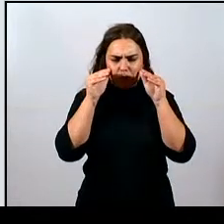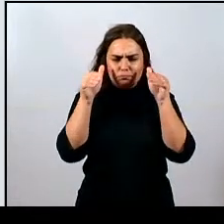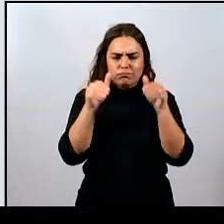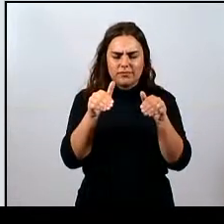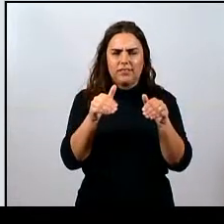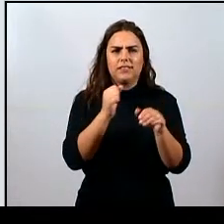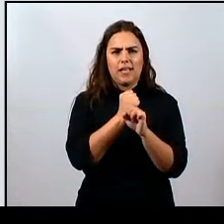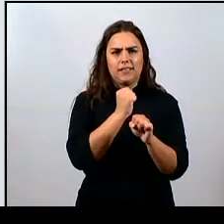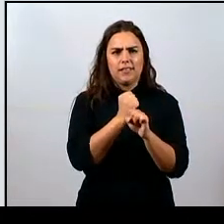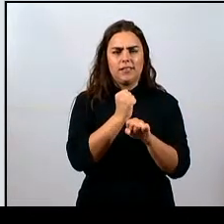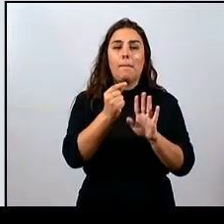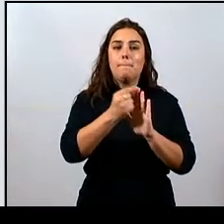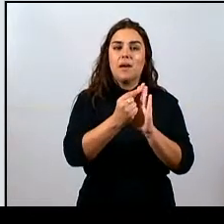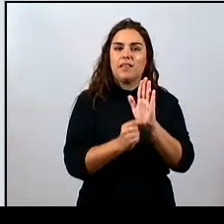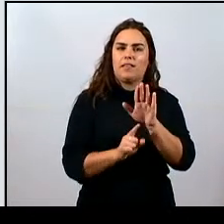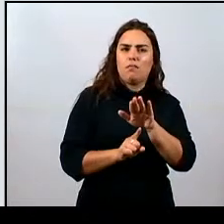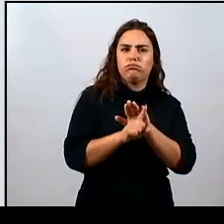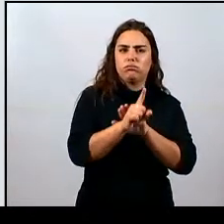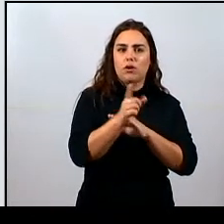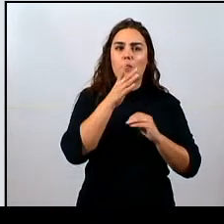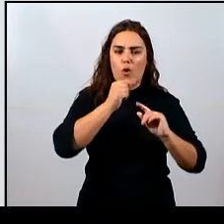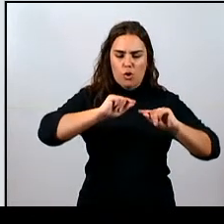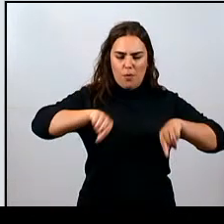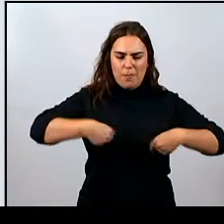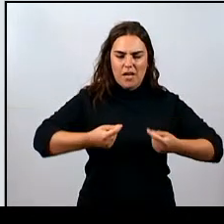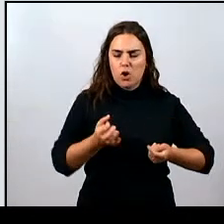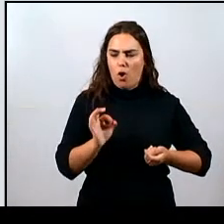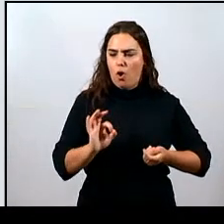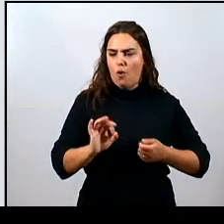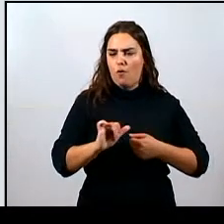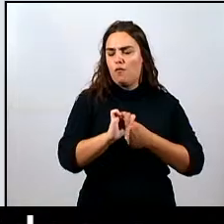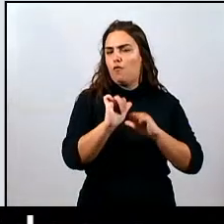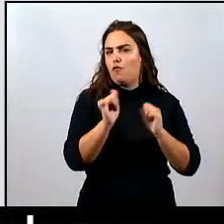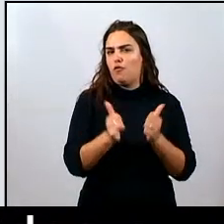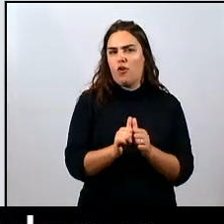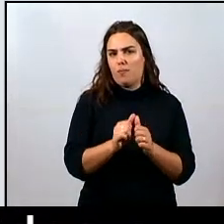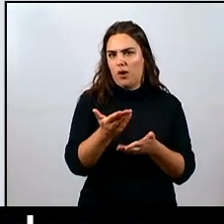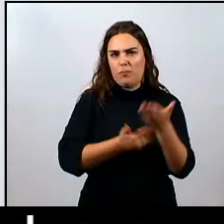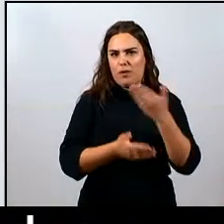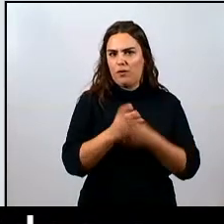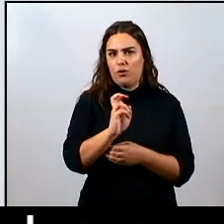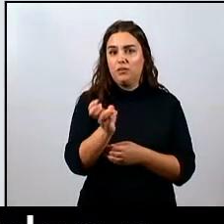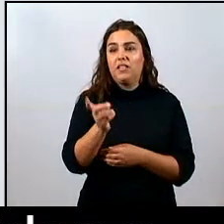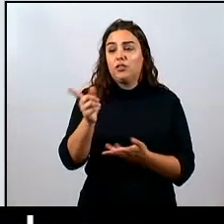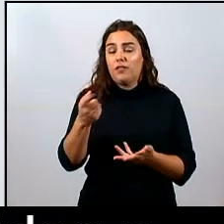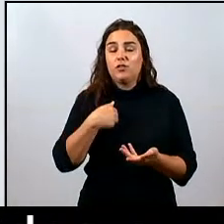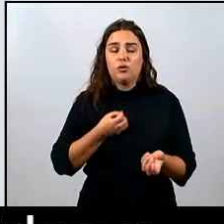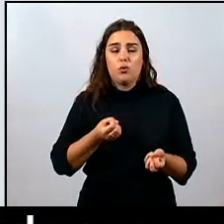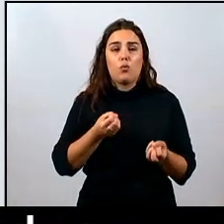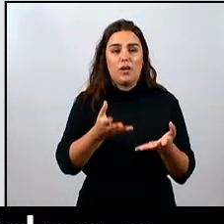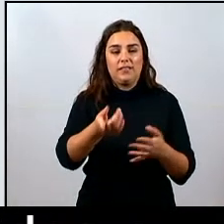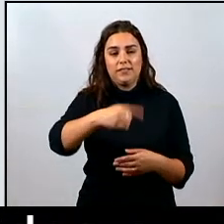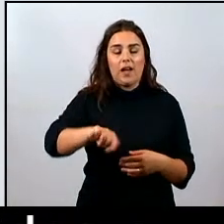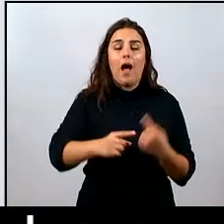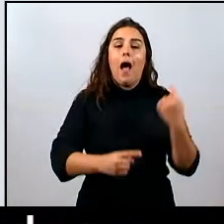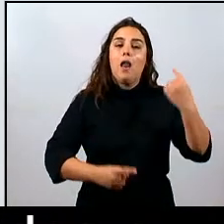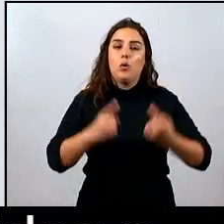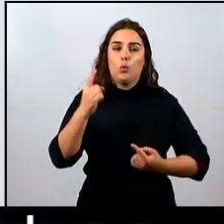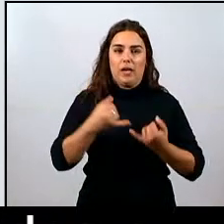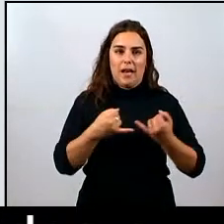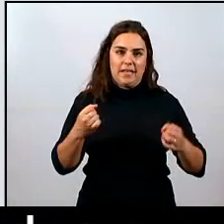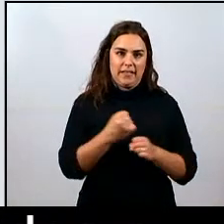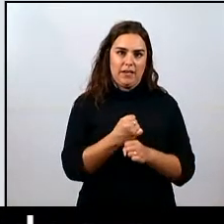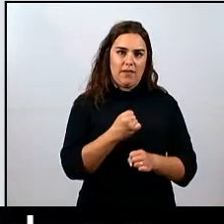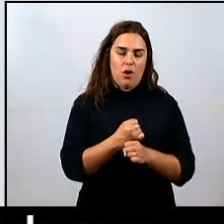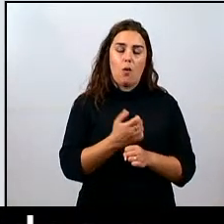van a desarrollar a través de convenios o de otras fórmulas de cooperación, y quisiera compartir con todos ustedes algunas de esas líneas de trabajo.